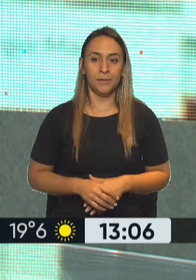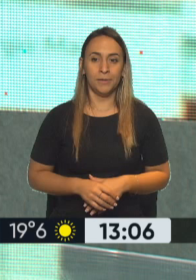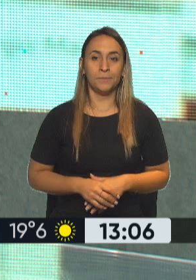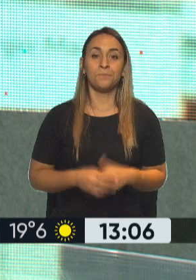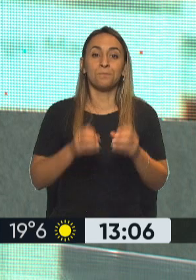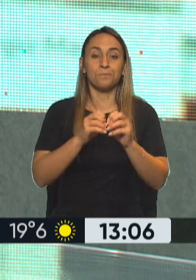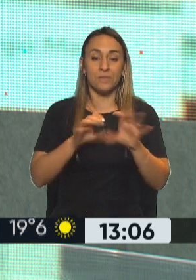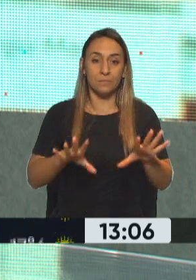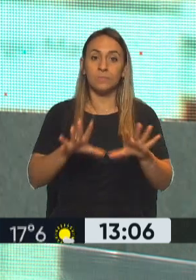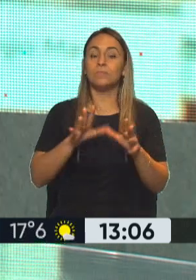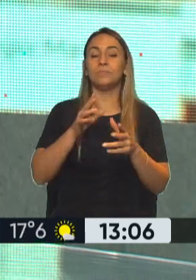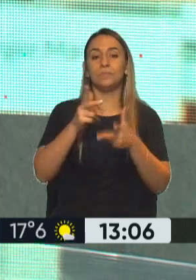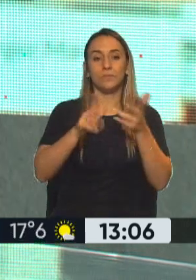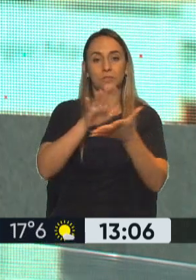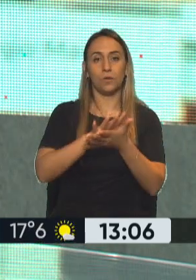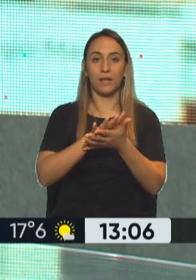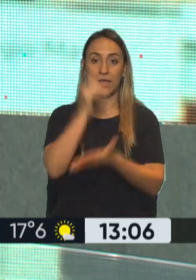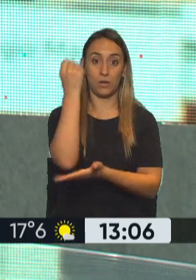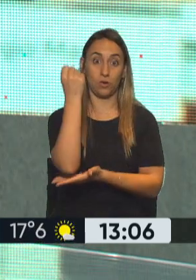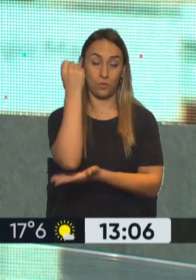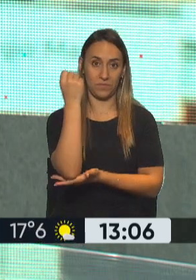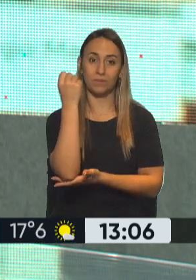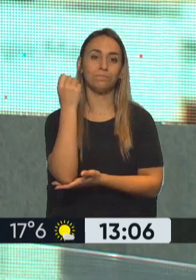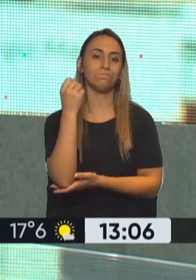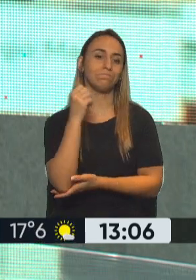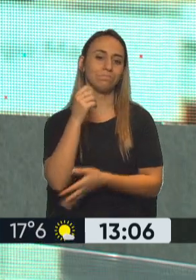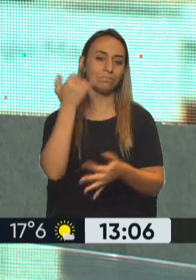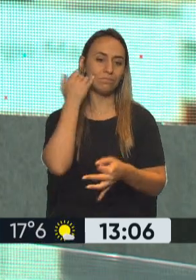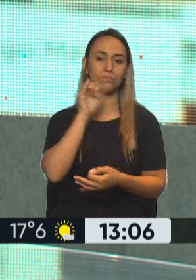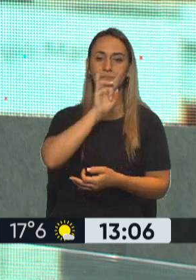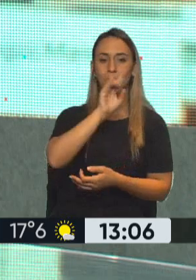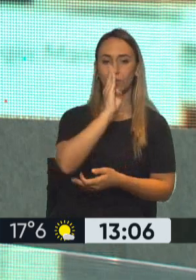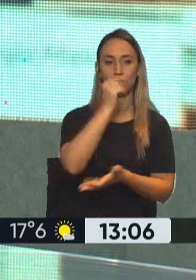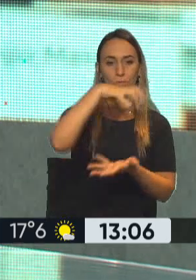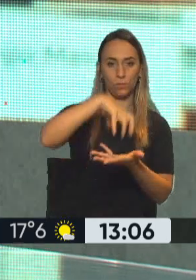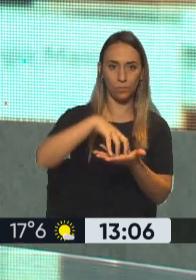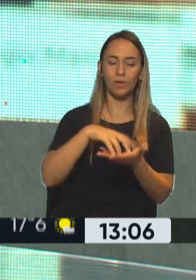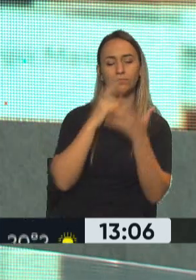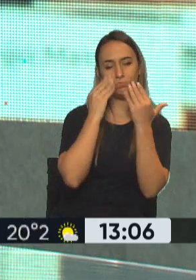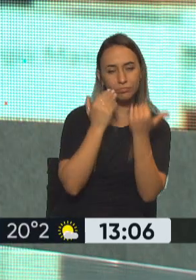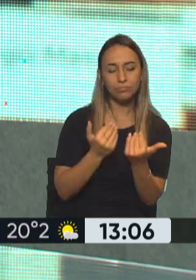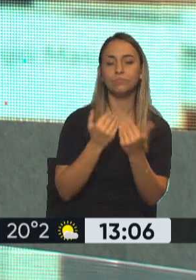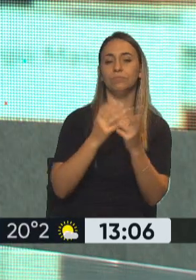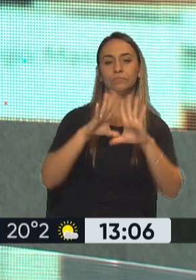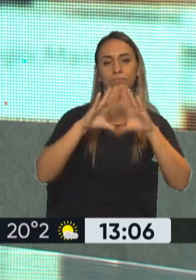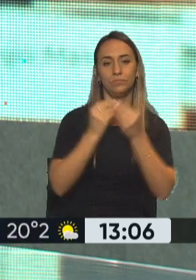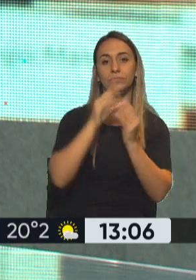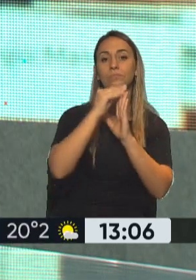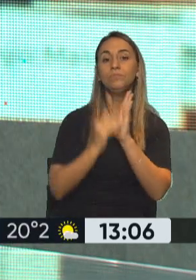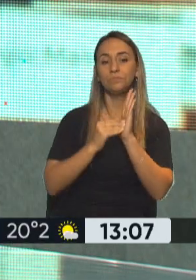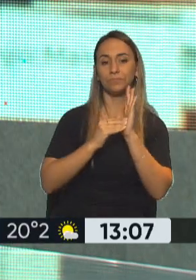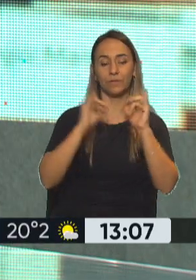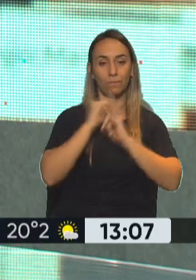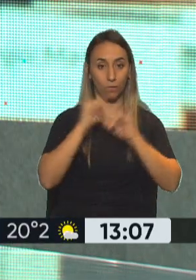Arrancamos este bloque hablando de economía porque finalmente se dio a conocer el informe de la UBA de la Universidad de Buenos Aires sobre la venta y el canje de los